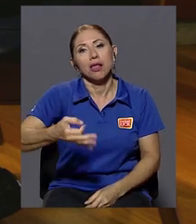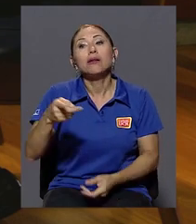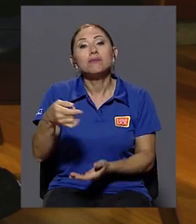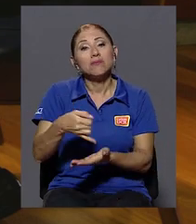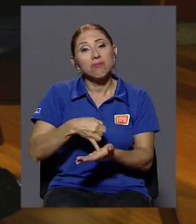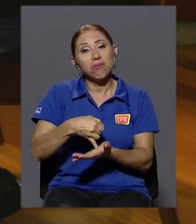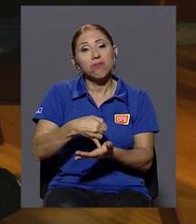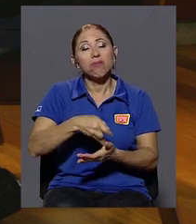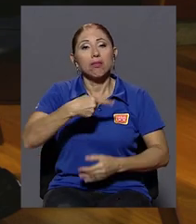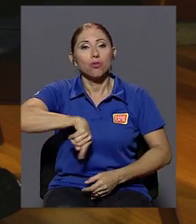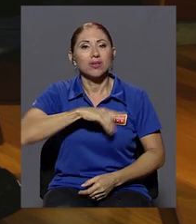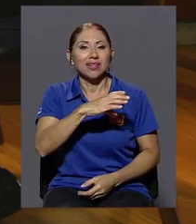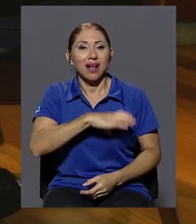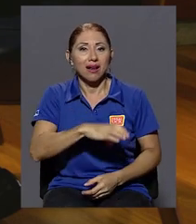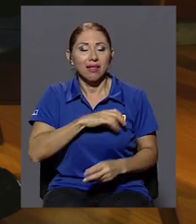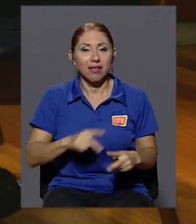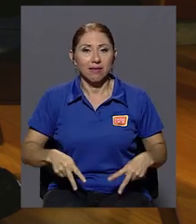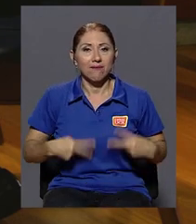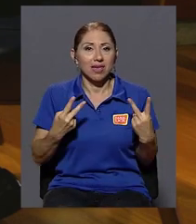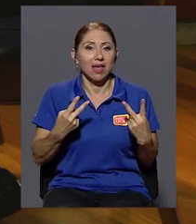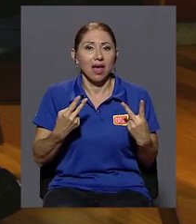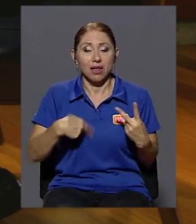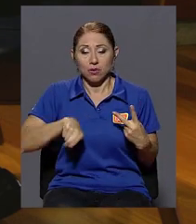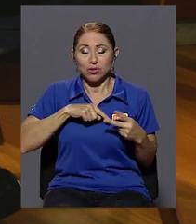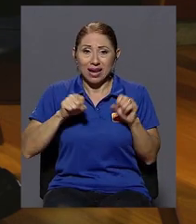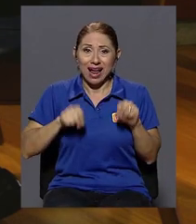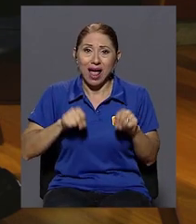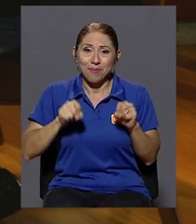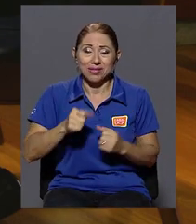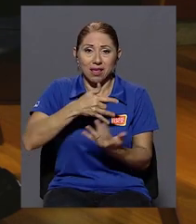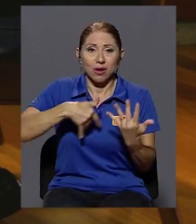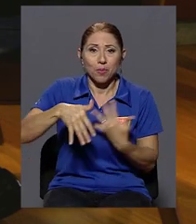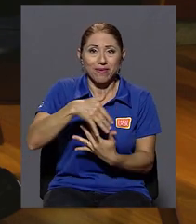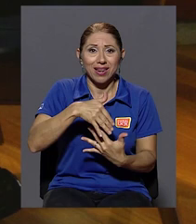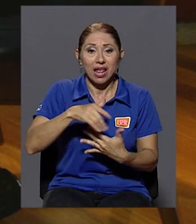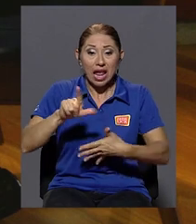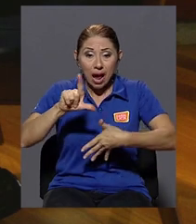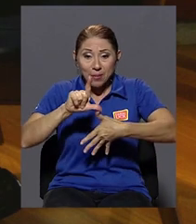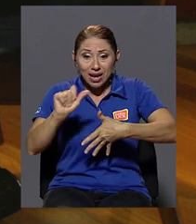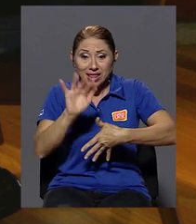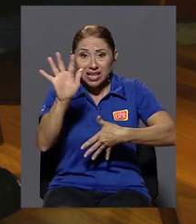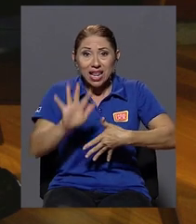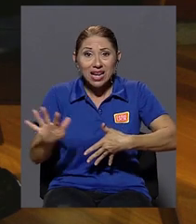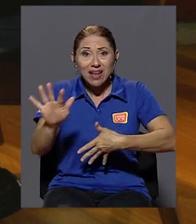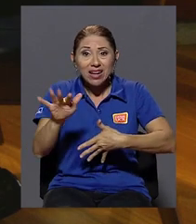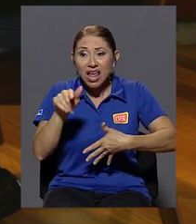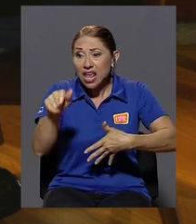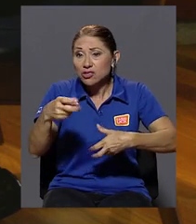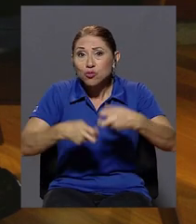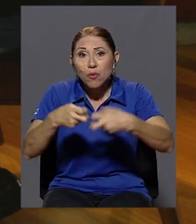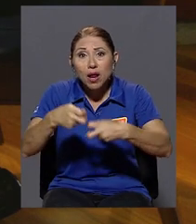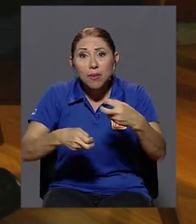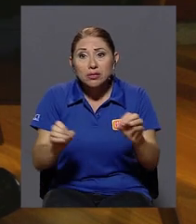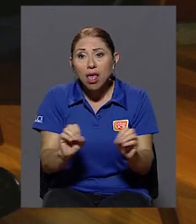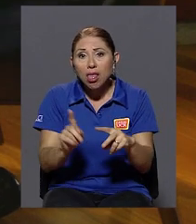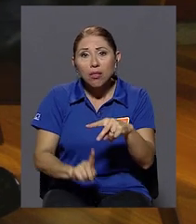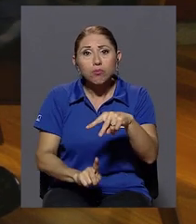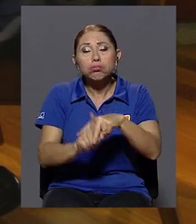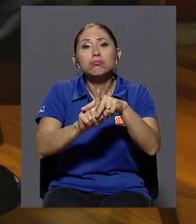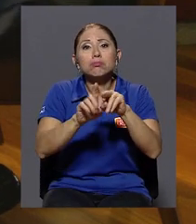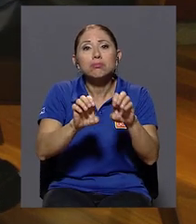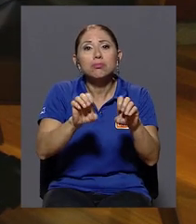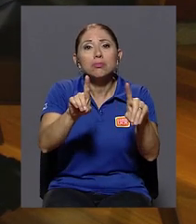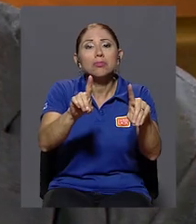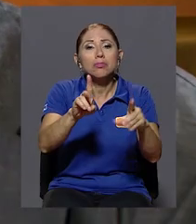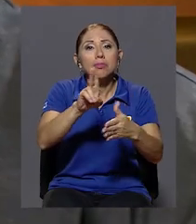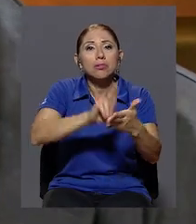que deterioran nuestra calidad de vida, nuestra capacidad de convivir. Y muchas veces en América Latina y el Caribe estos problemas no están en la agenda de la